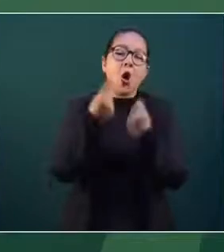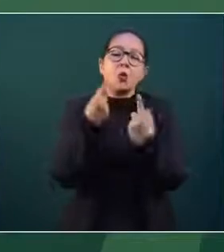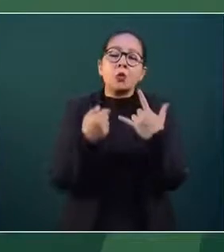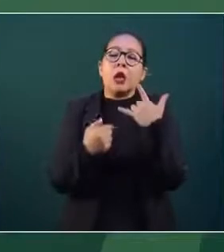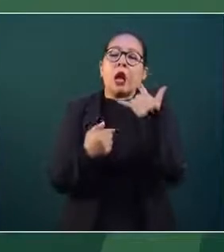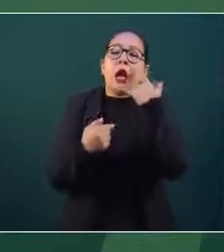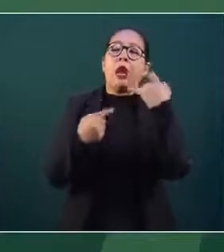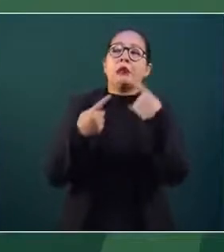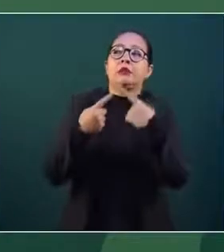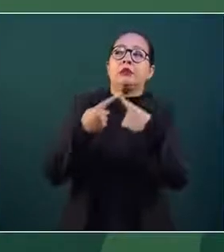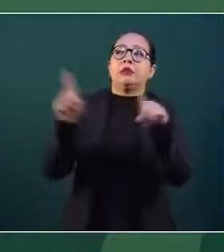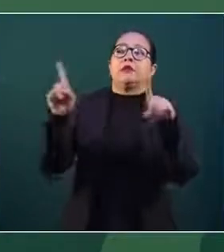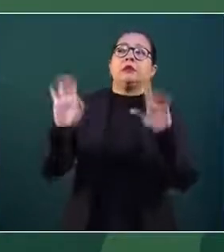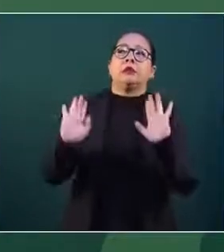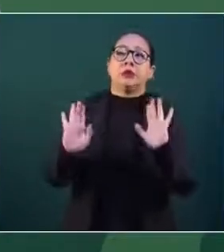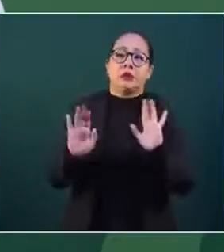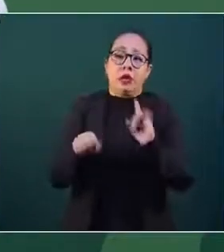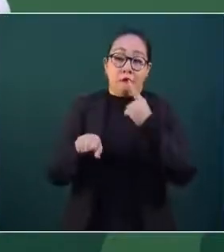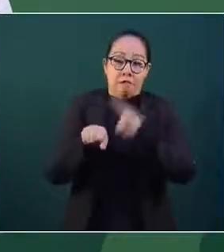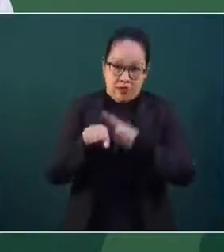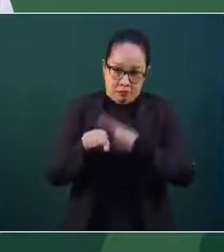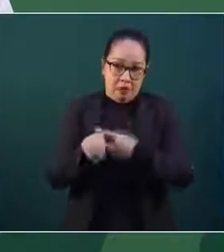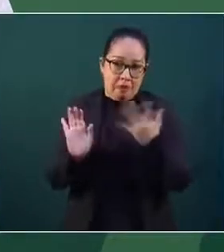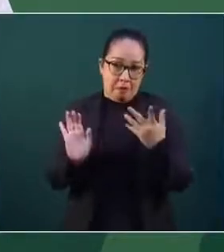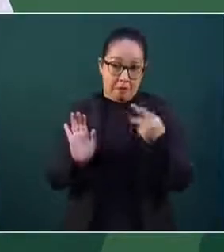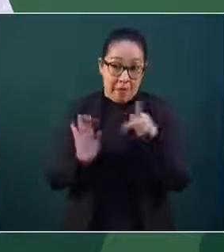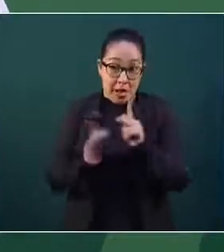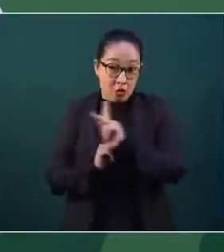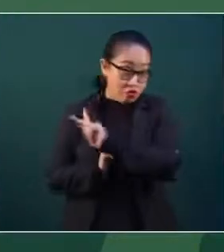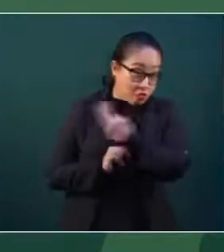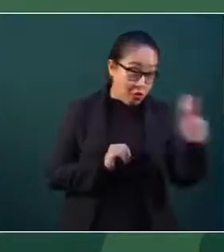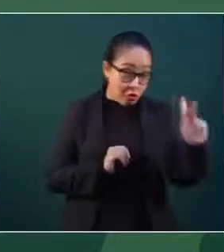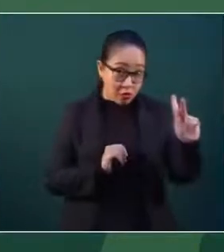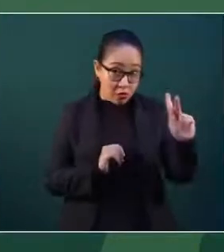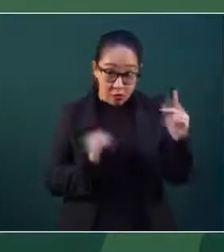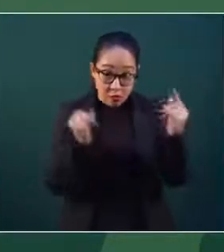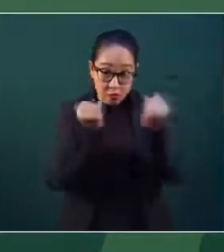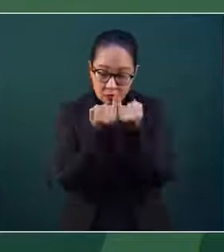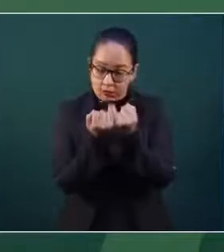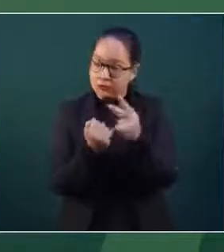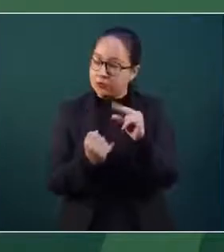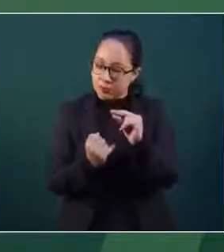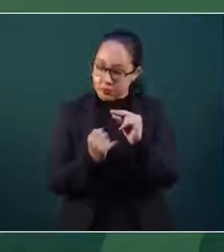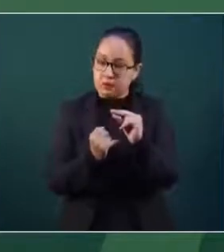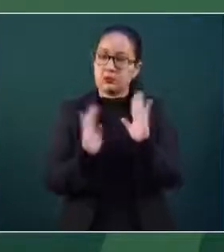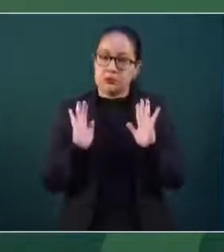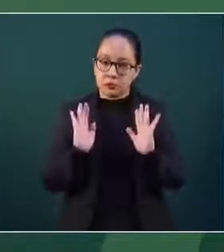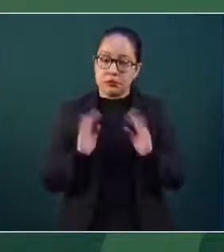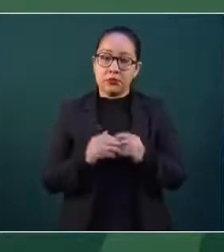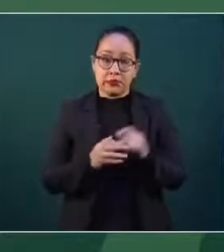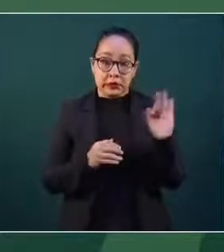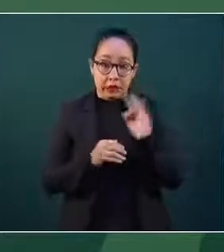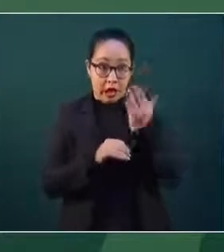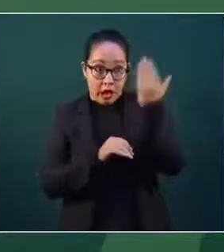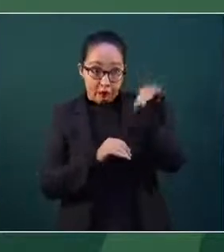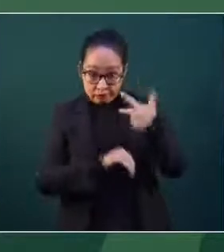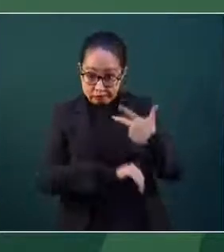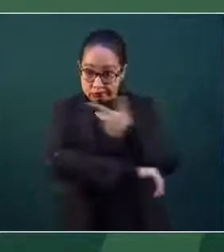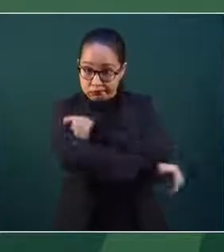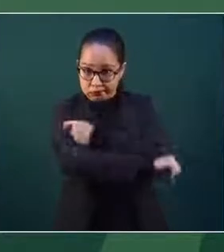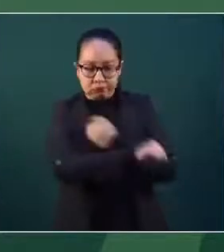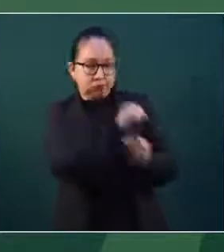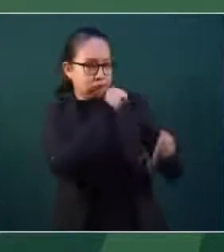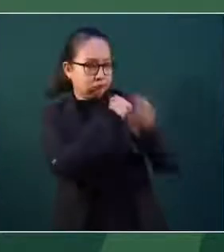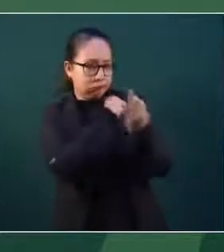pero no es la regla. Por lo general, si se está vacunado, se está protegido.